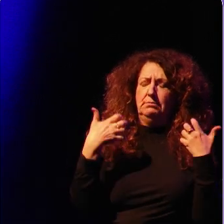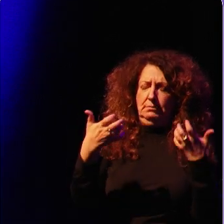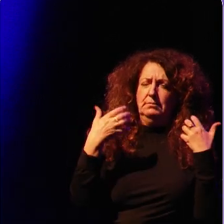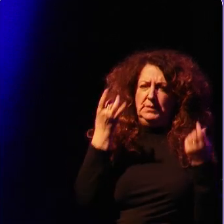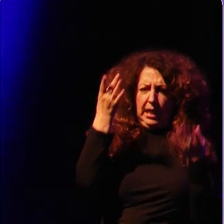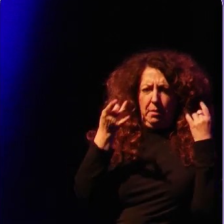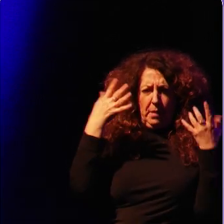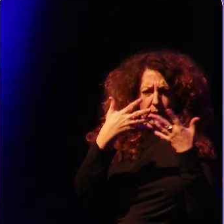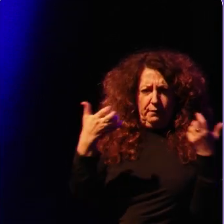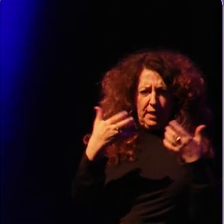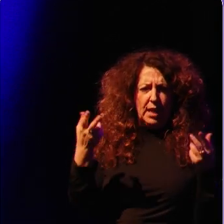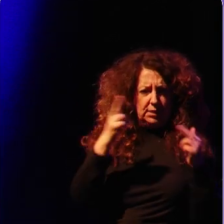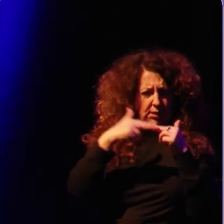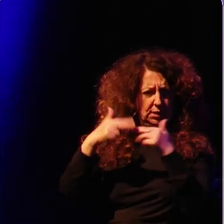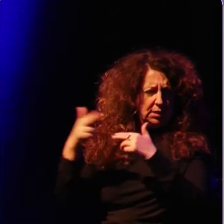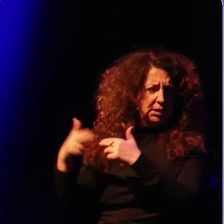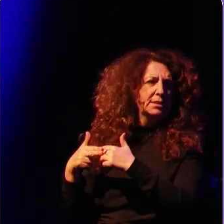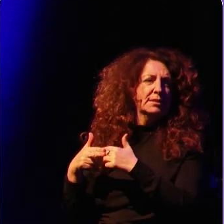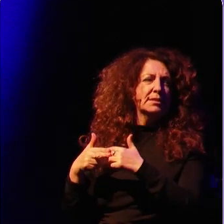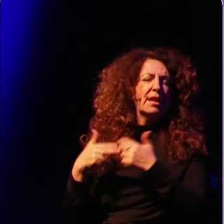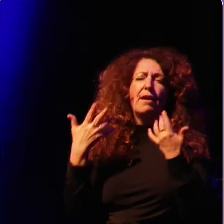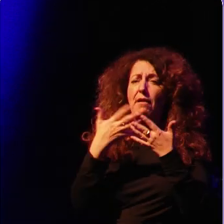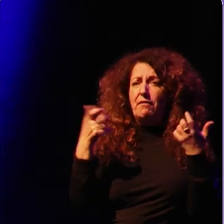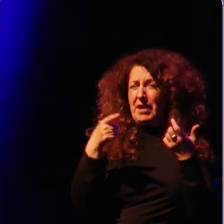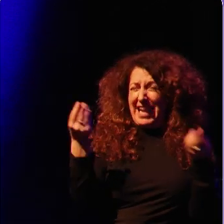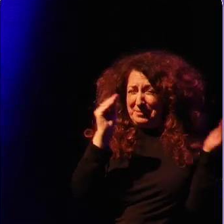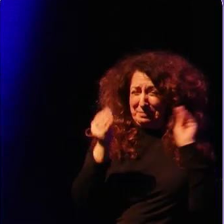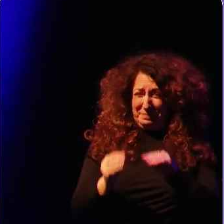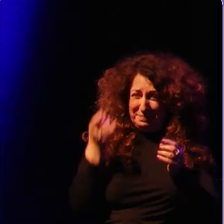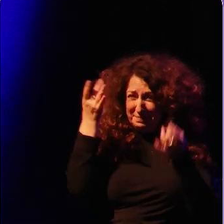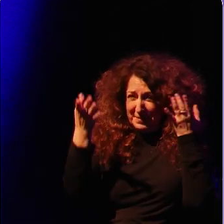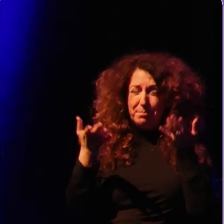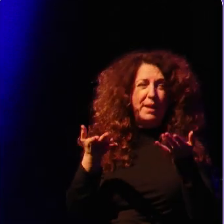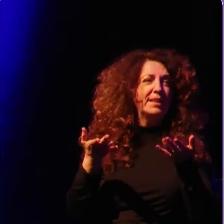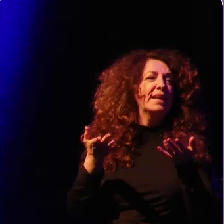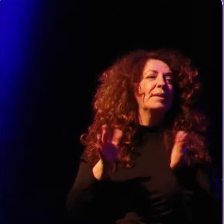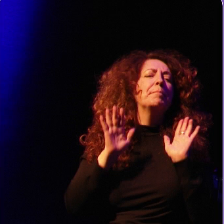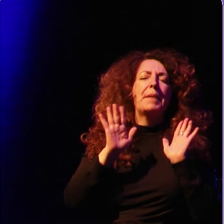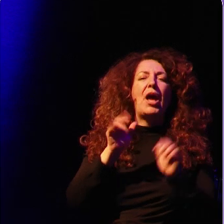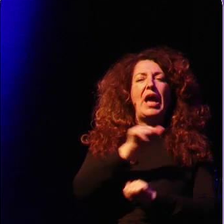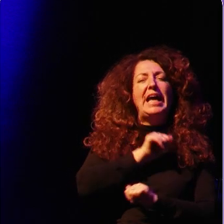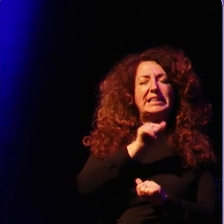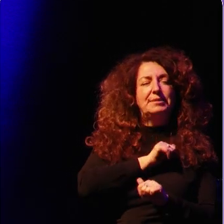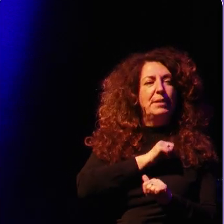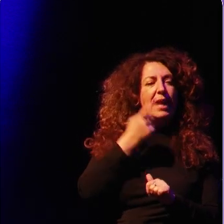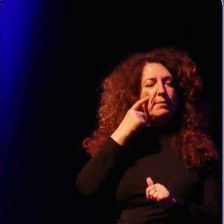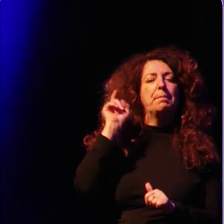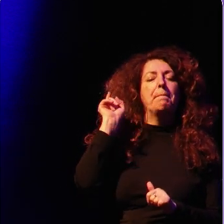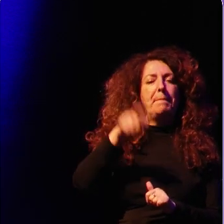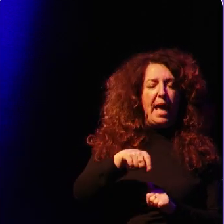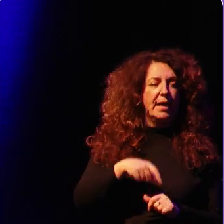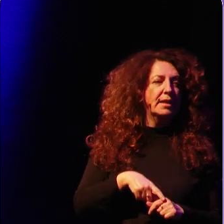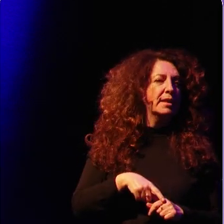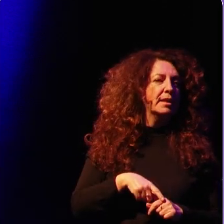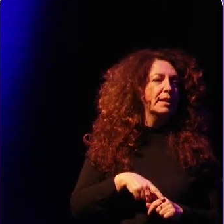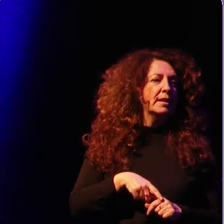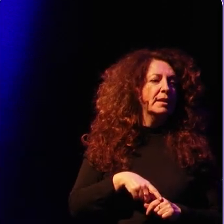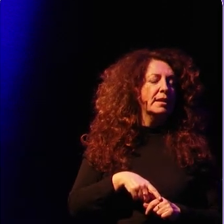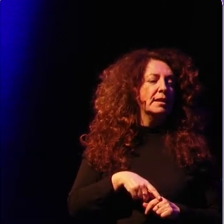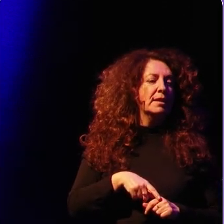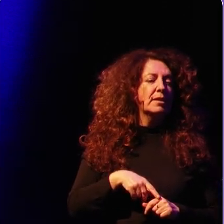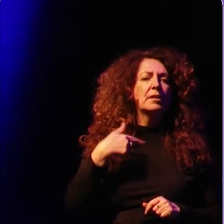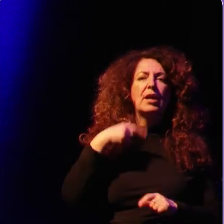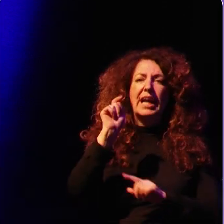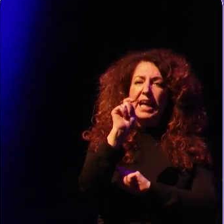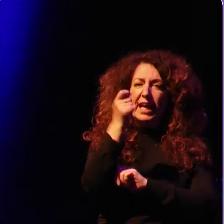que son las frases se las ha inventado, pero vamos a esperar a que le dé el play. Y mira cómo has creado